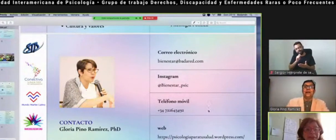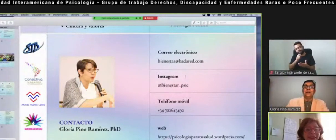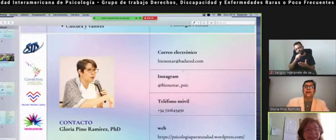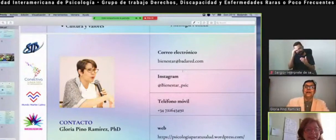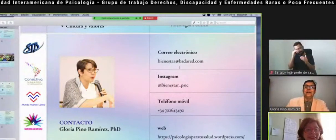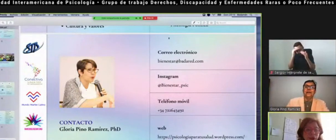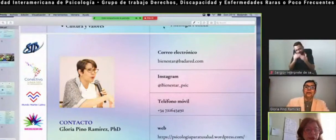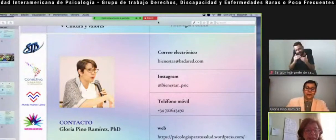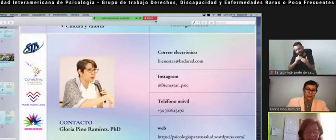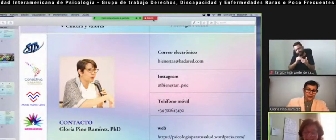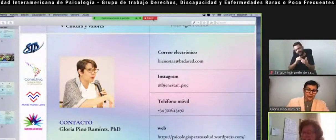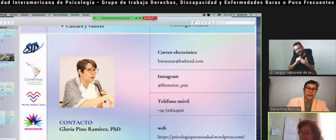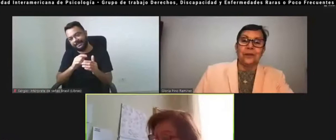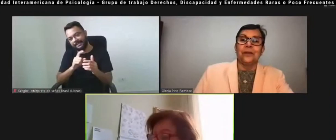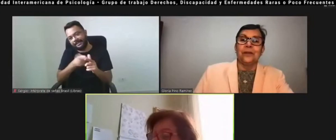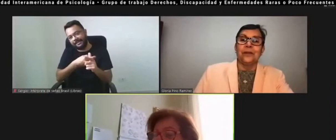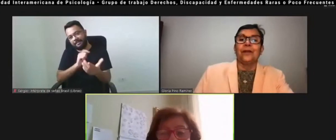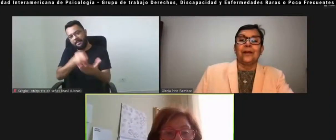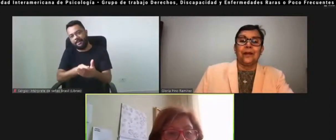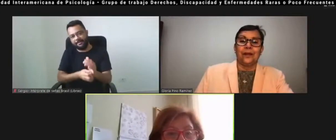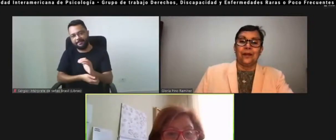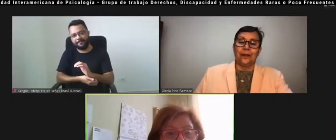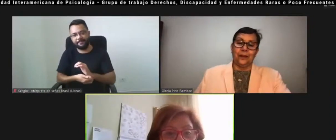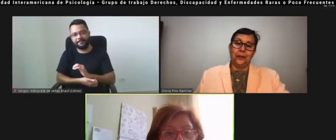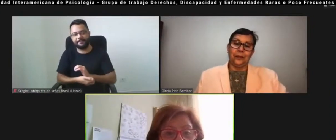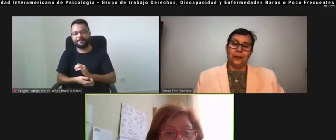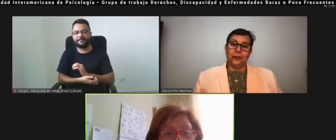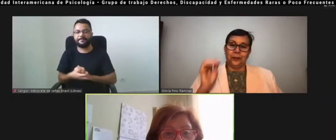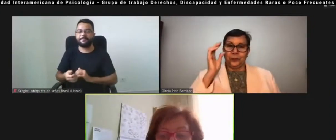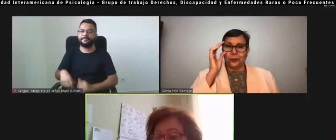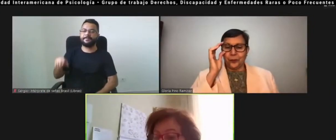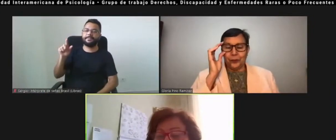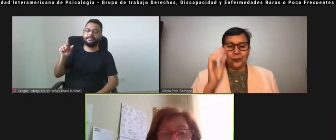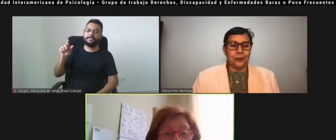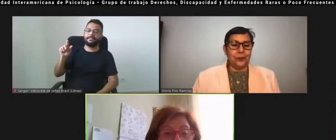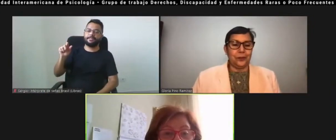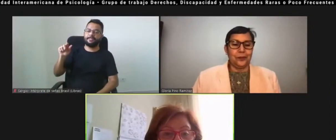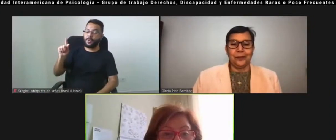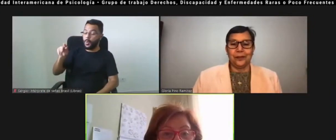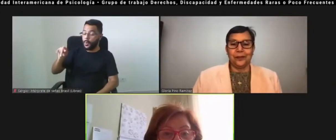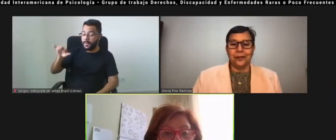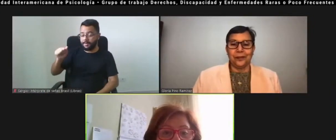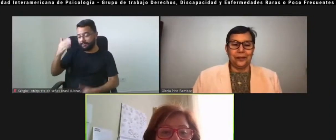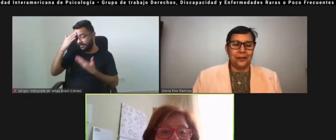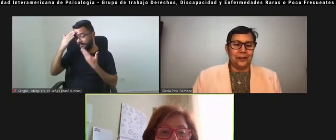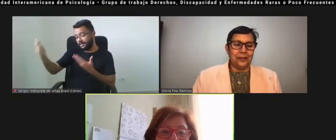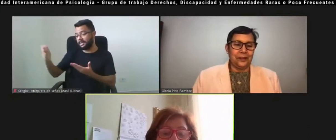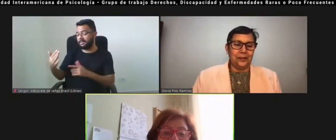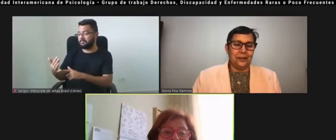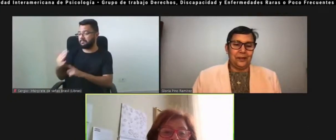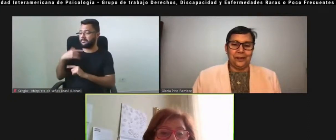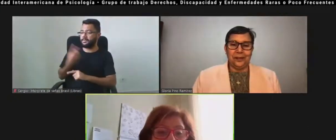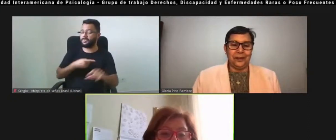Muchísimas gracias Gloria, la verdad que muy buena tu presentación, muchas gracias por ponernos en contexto con las